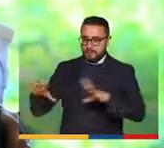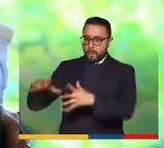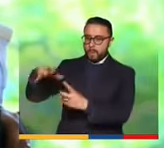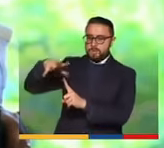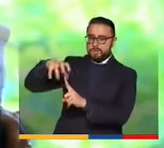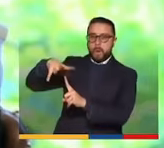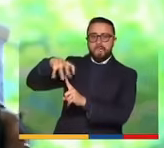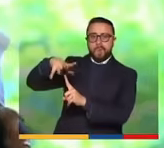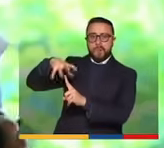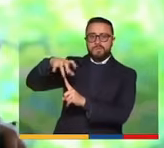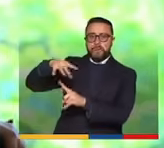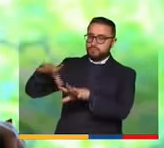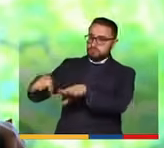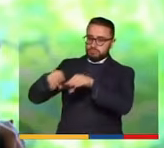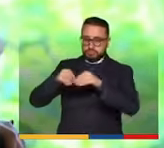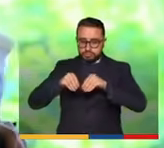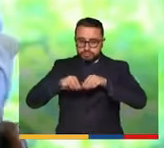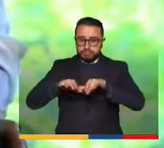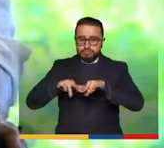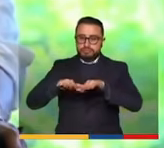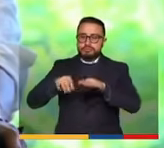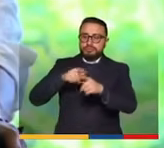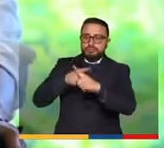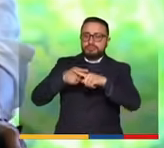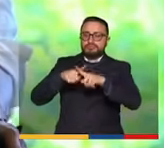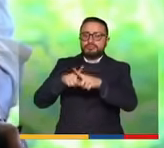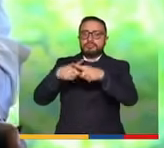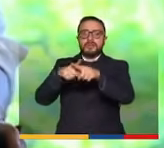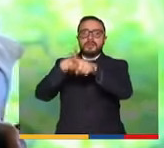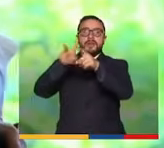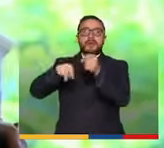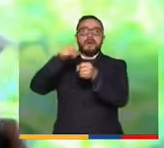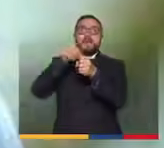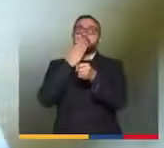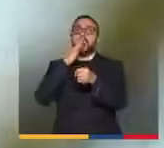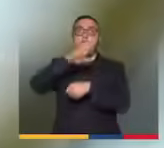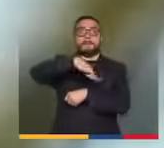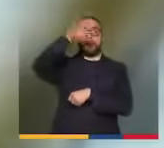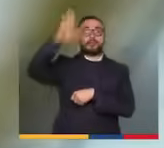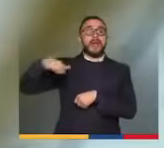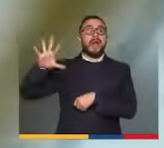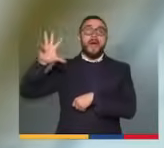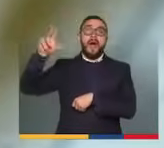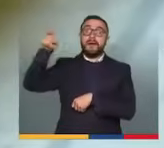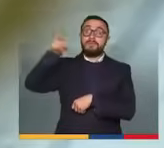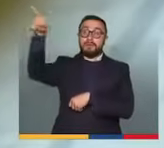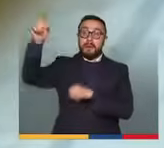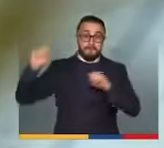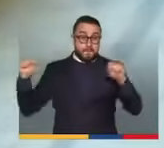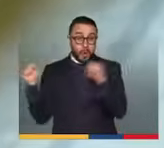los indígenas que poblaban las altas montañas allá donde hoy está Bogotá.